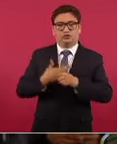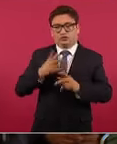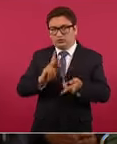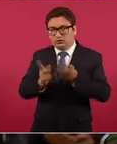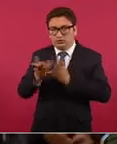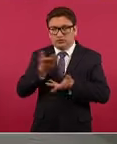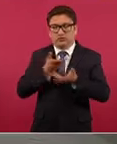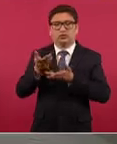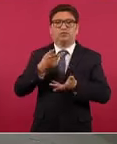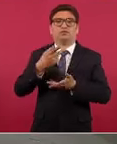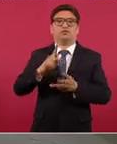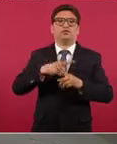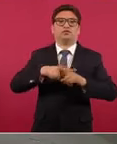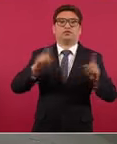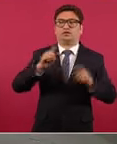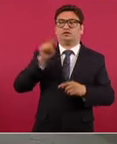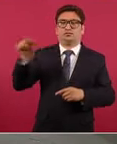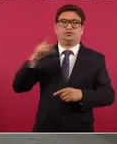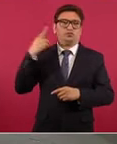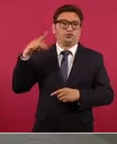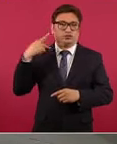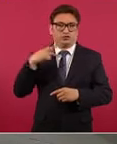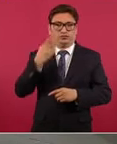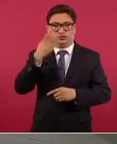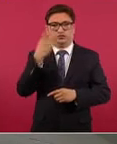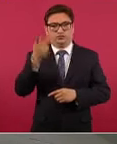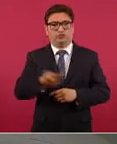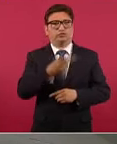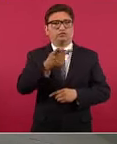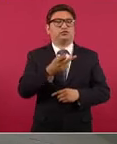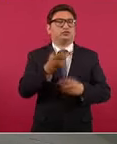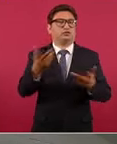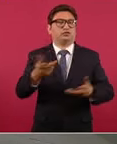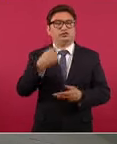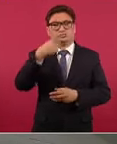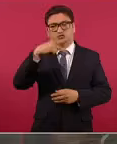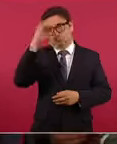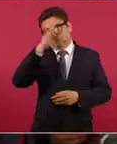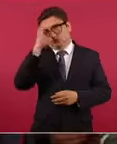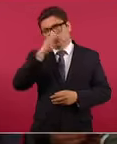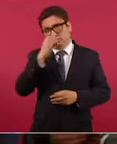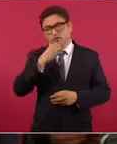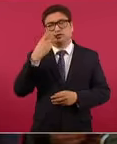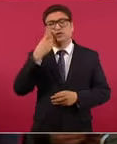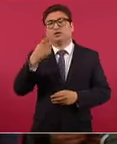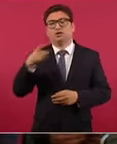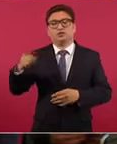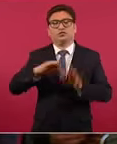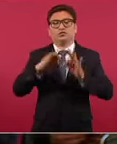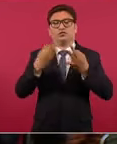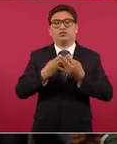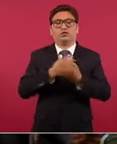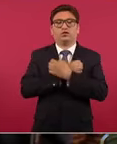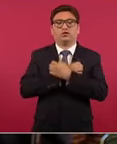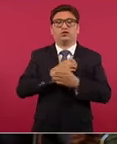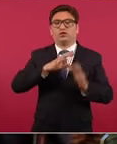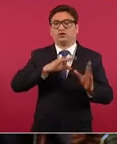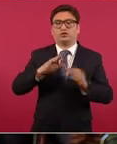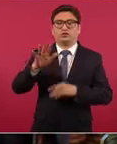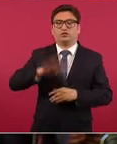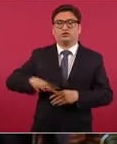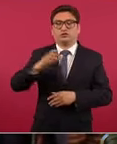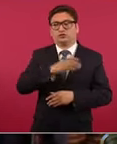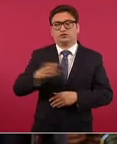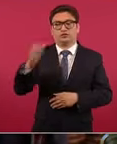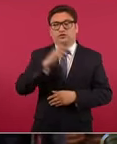embargo no ocurre así por ejemplo en vuelva al señor presidente y pues preguntarle cuál es el la opinión que tiene usted sobre este modelo educativo de las normales rurales y qué se va a hacer para